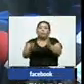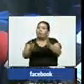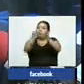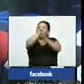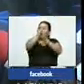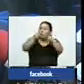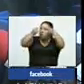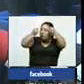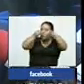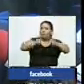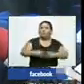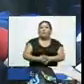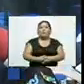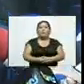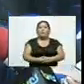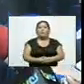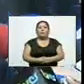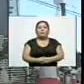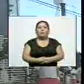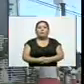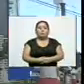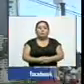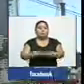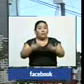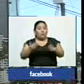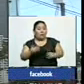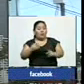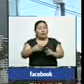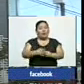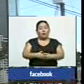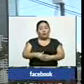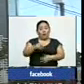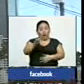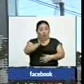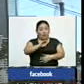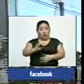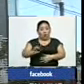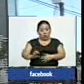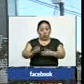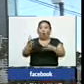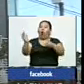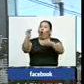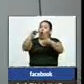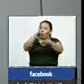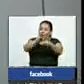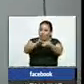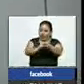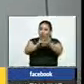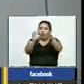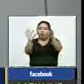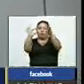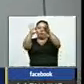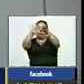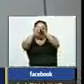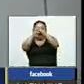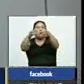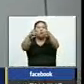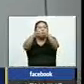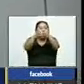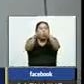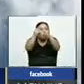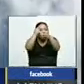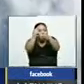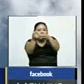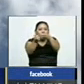Centros Penales. El Salvador reingresó al Grupo Egmont, una red internacional de inteligencia financiera